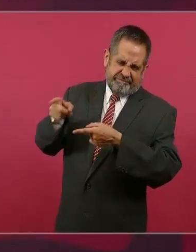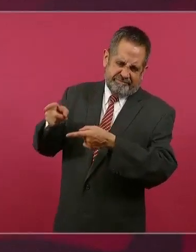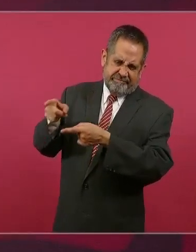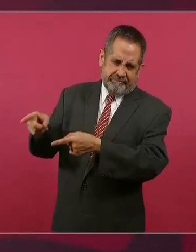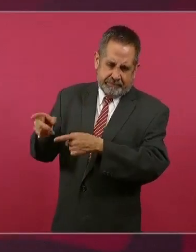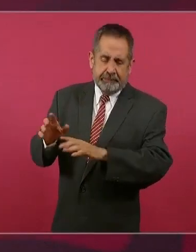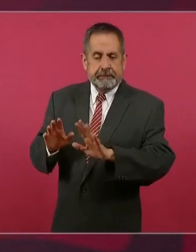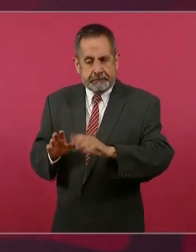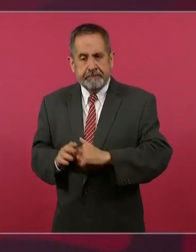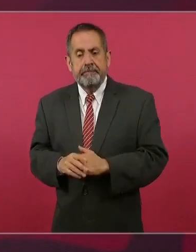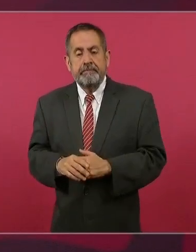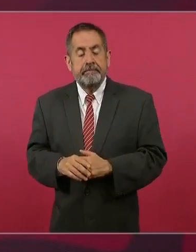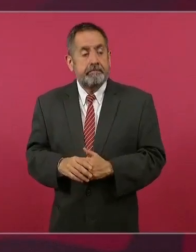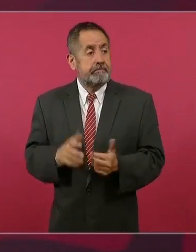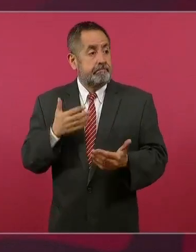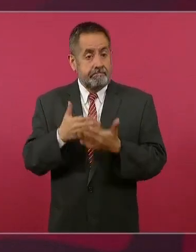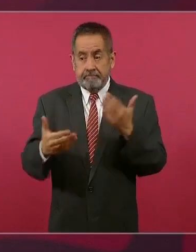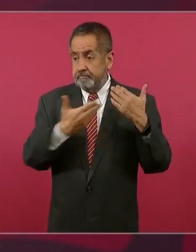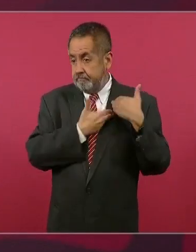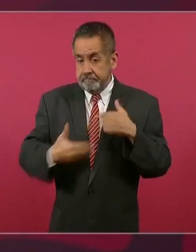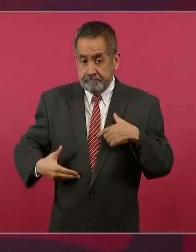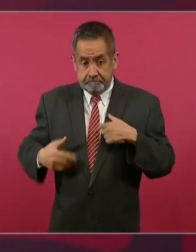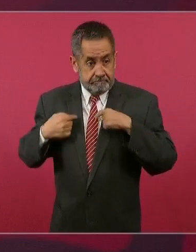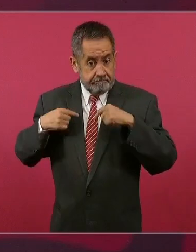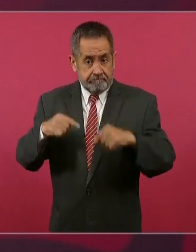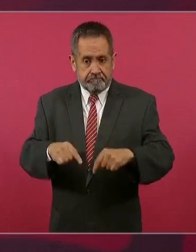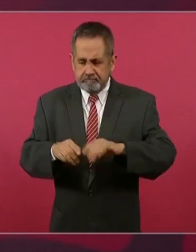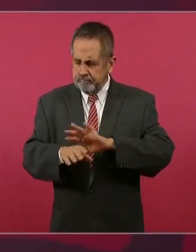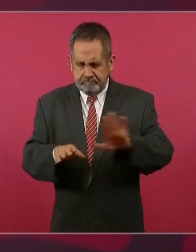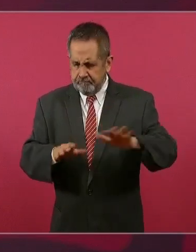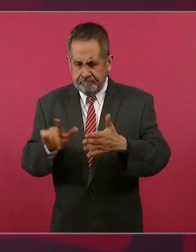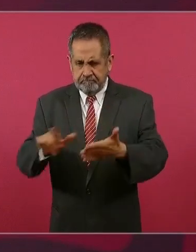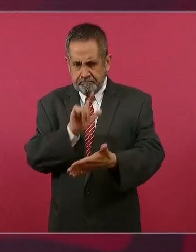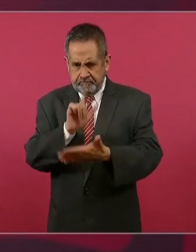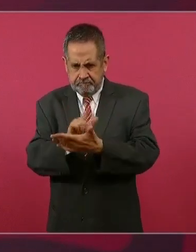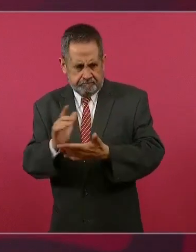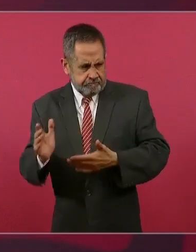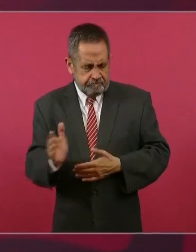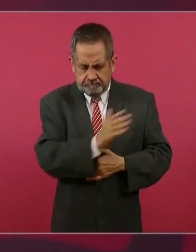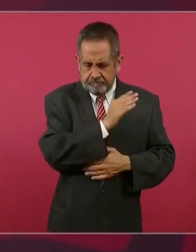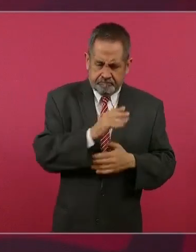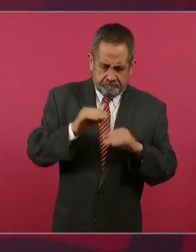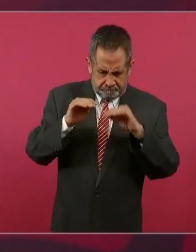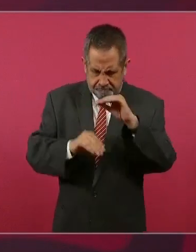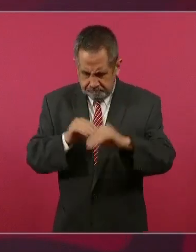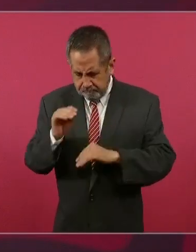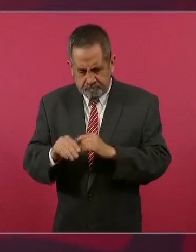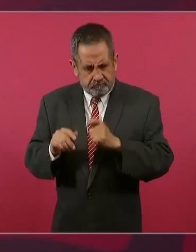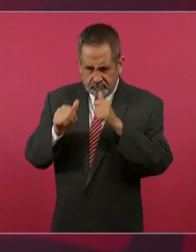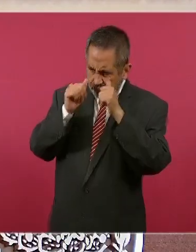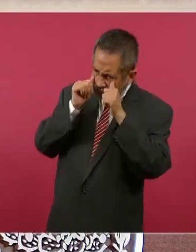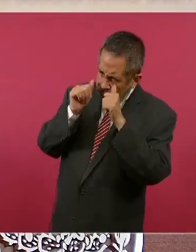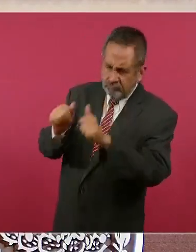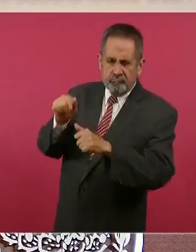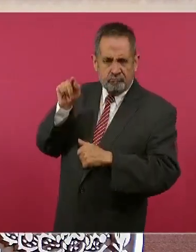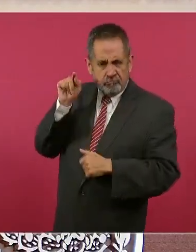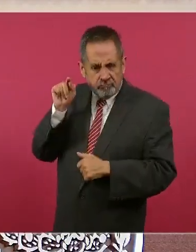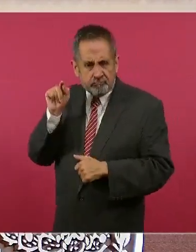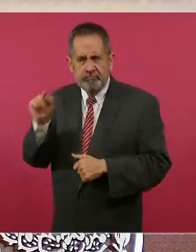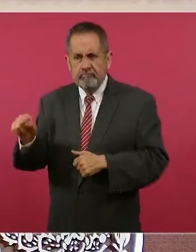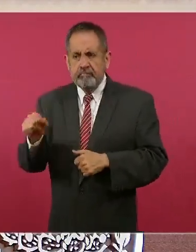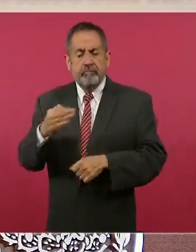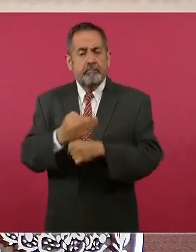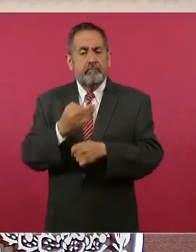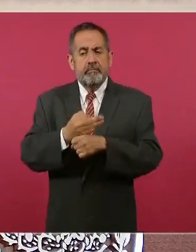se hace a un lado la reforma, planteamos la necesidad de que una de las principales actividades que realice